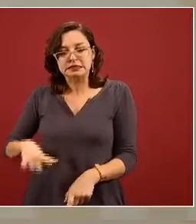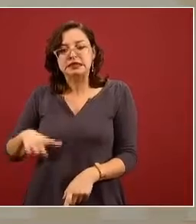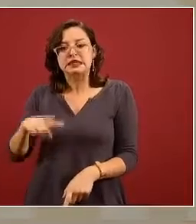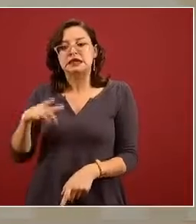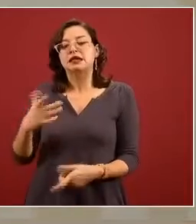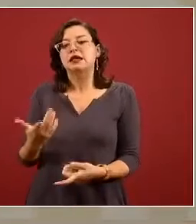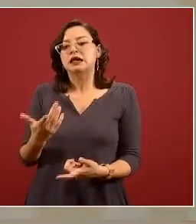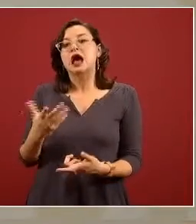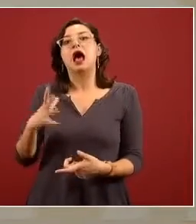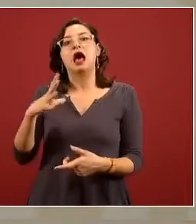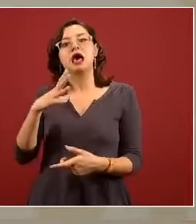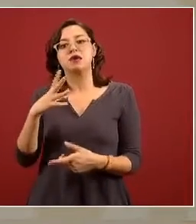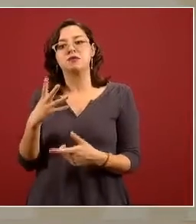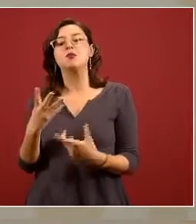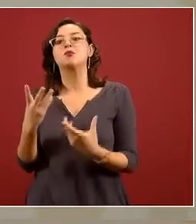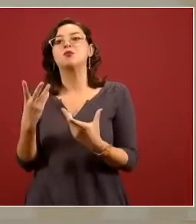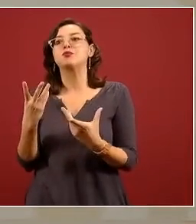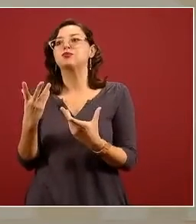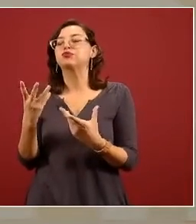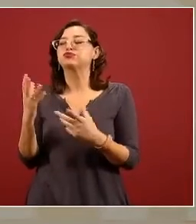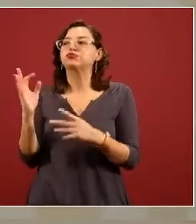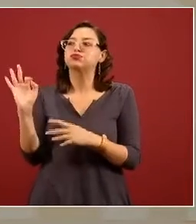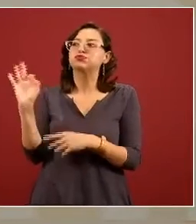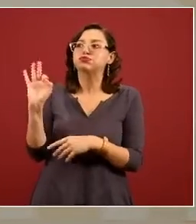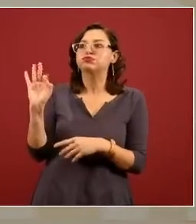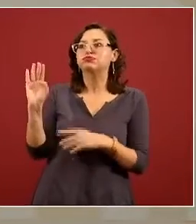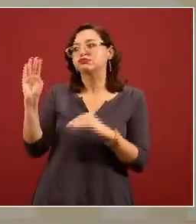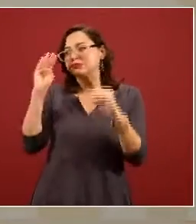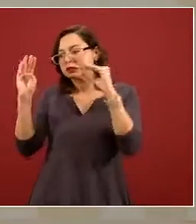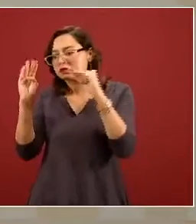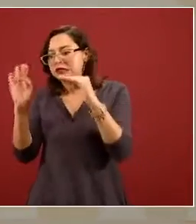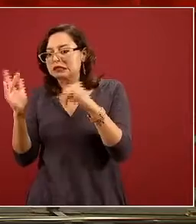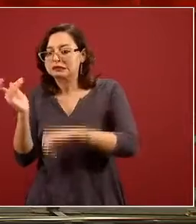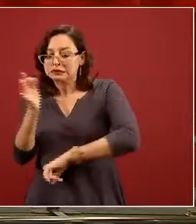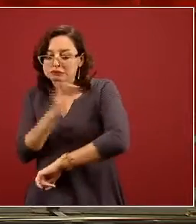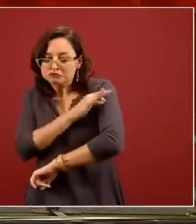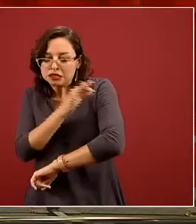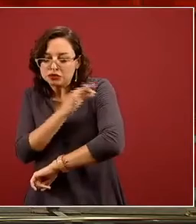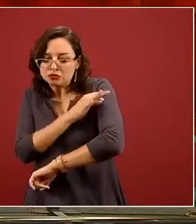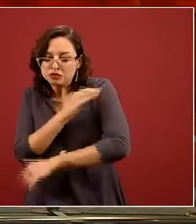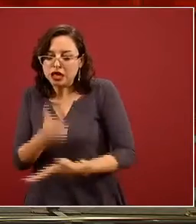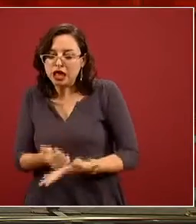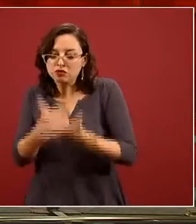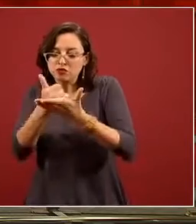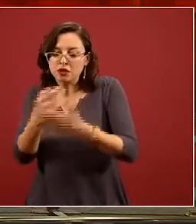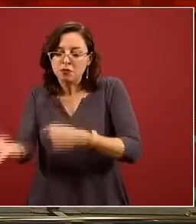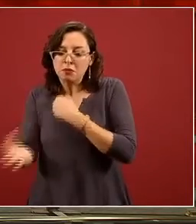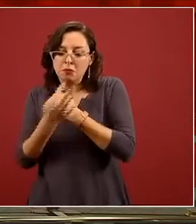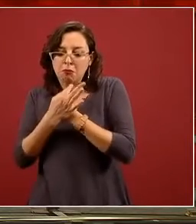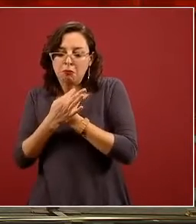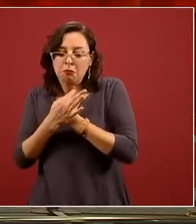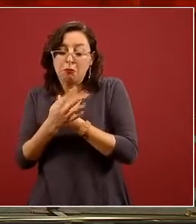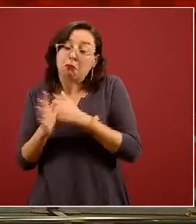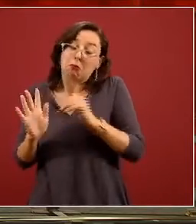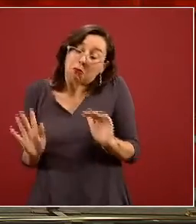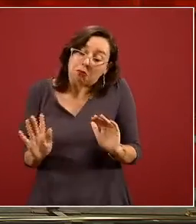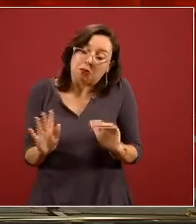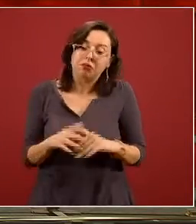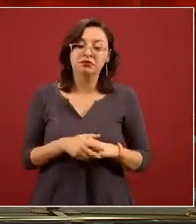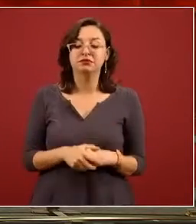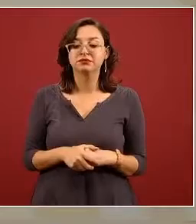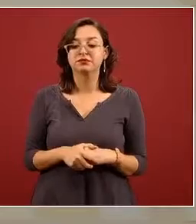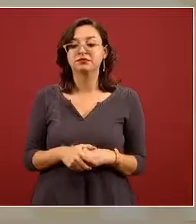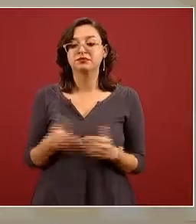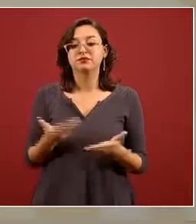surgido mucha inquietud positiva en términos científicos de que puede inducir una respuesta inmune útil. Y efectivamente